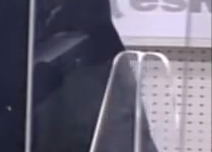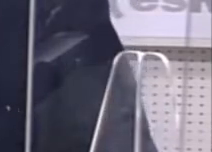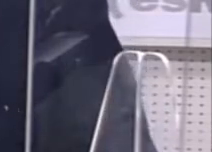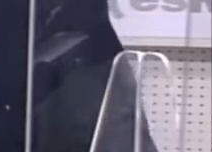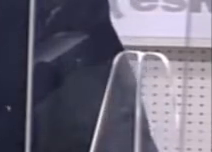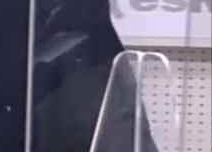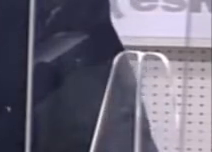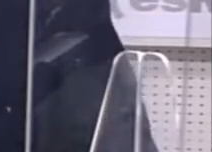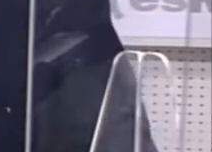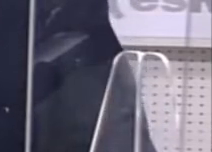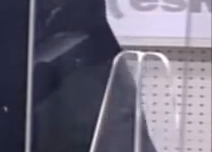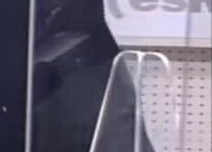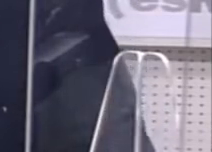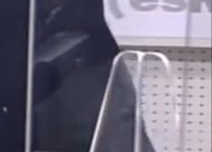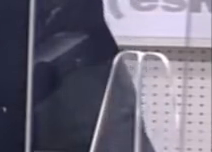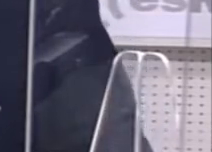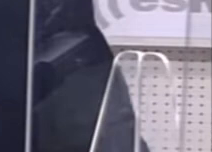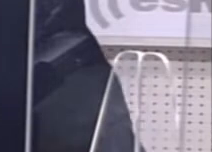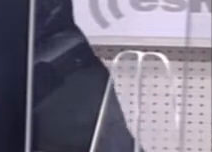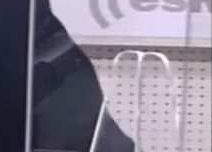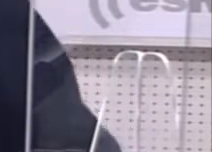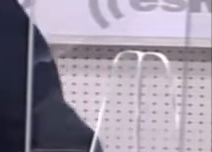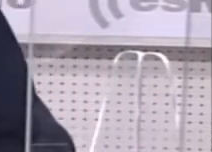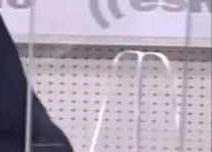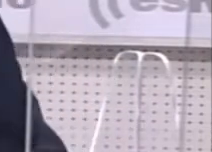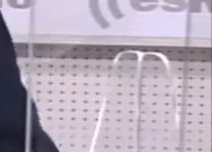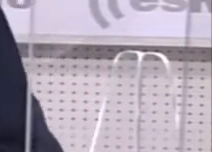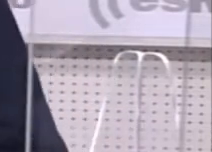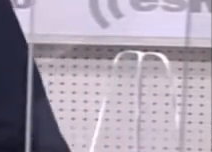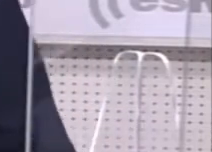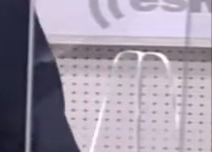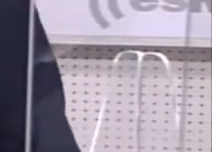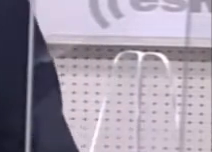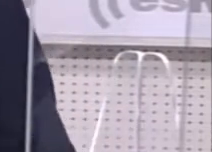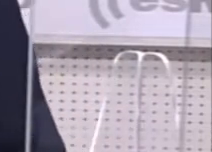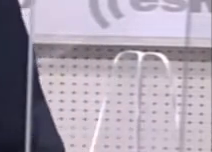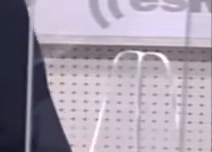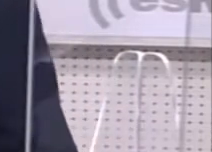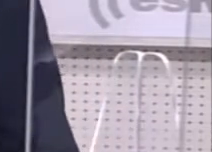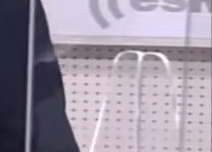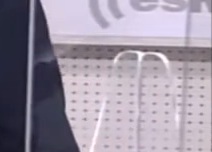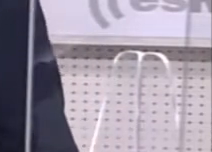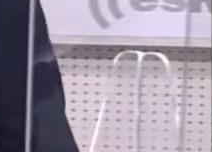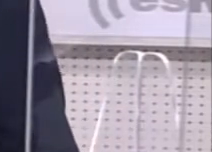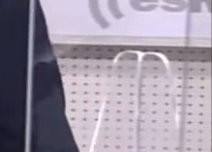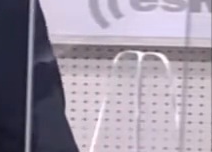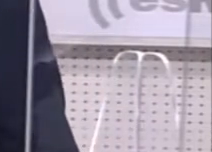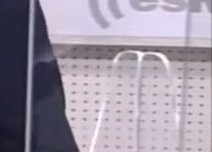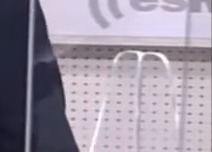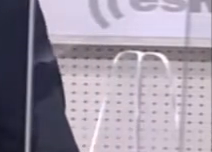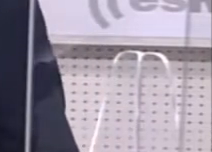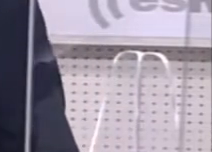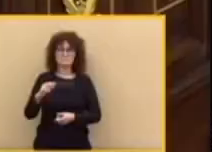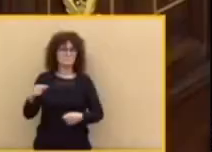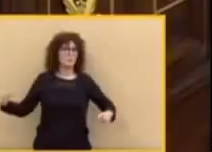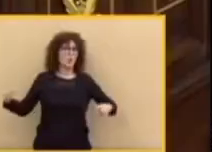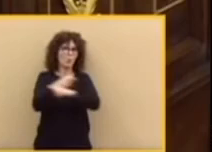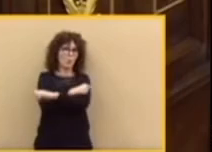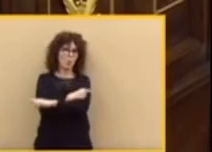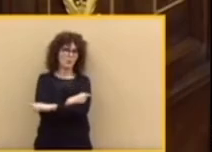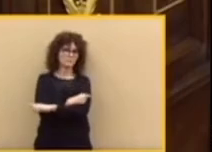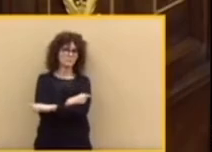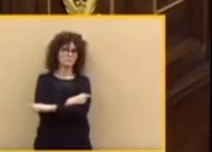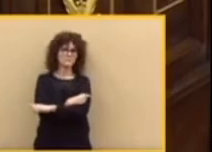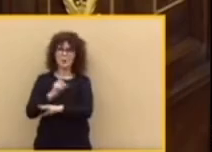murcia el ayuntamiento de madrid en los lados opuestos de esa disputa box es